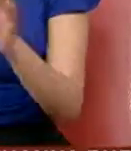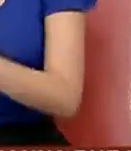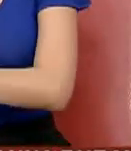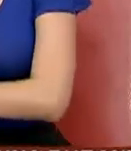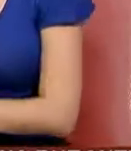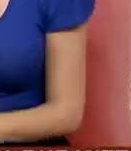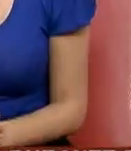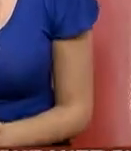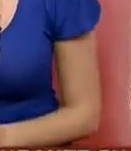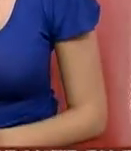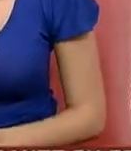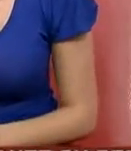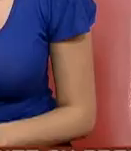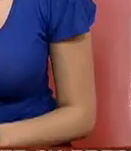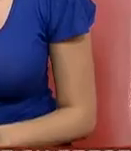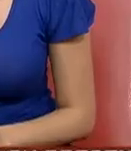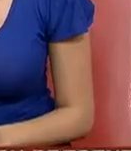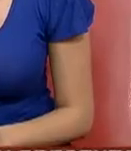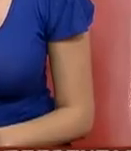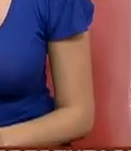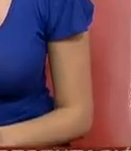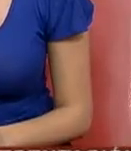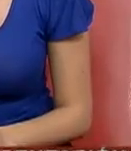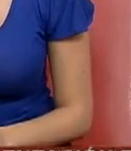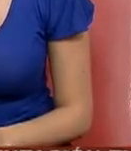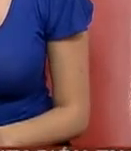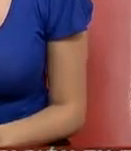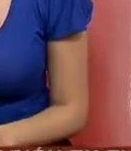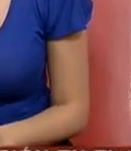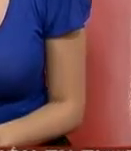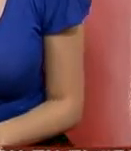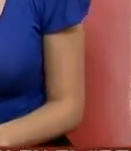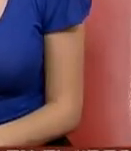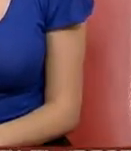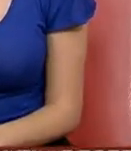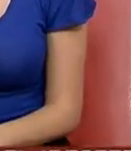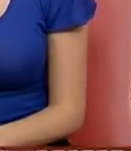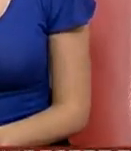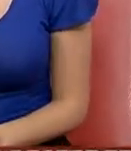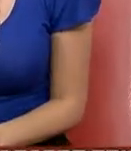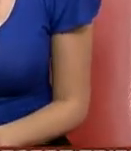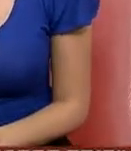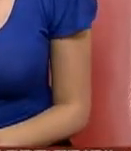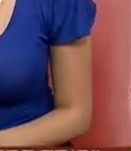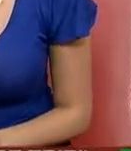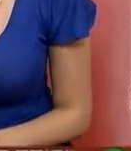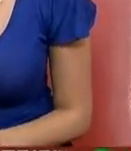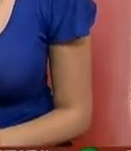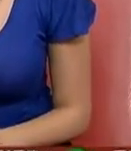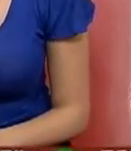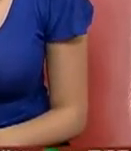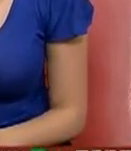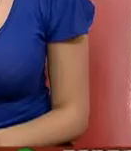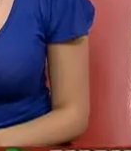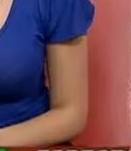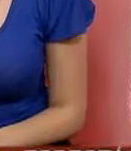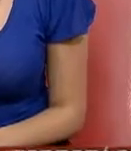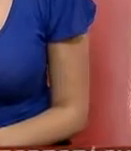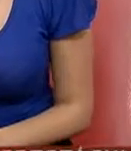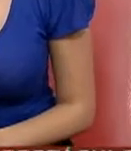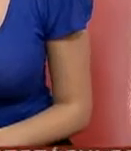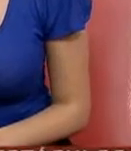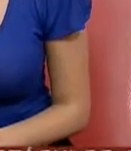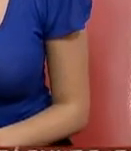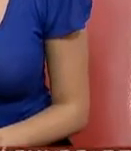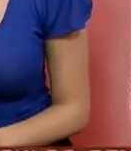bueno, vayamos a otros temas. Vamos ahora con temas de energía, de tecnología de la energía. Y es que Tesla, con el